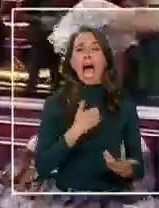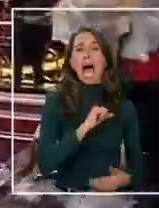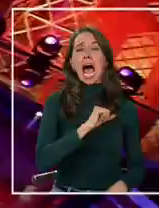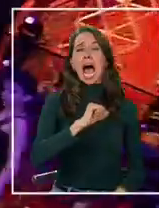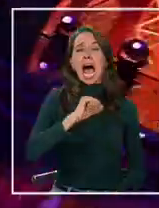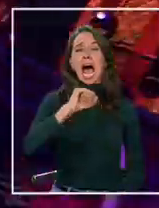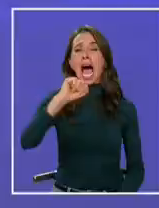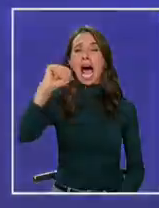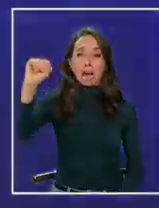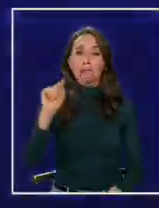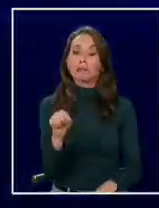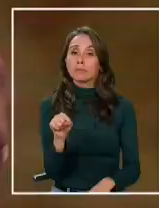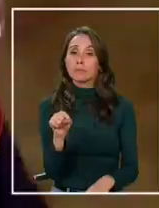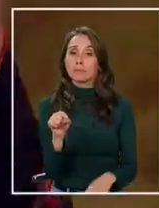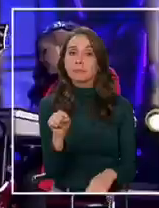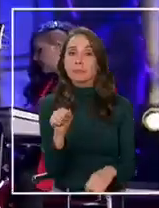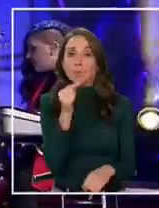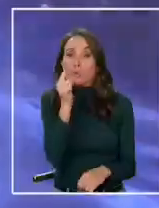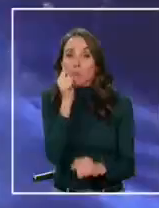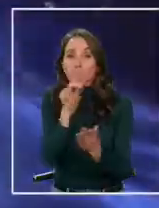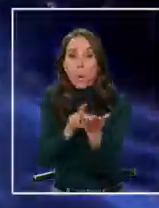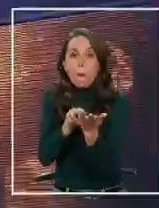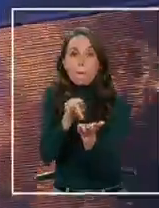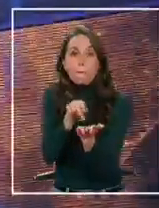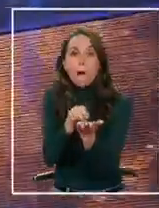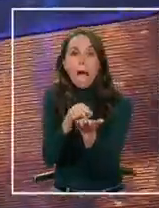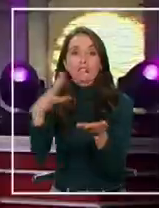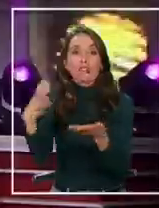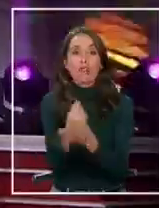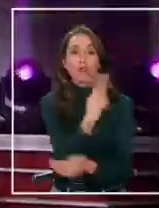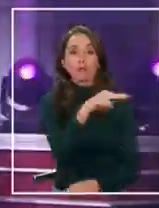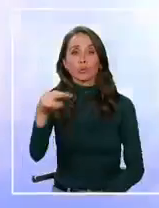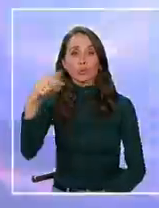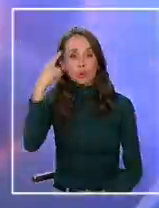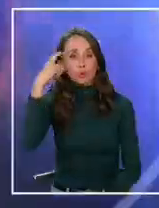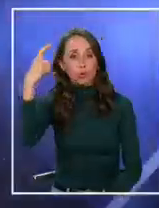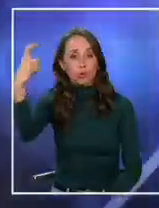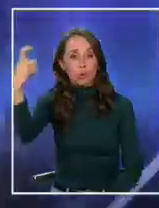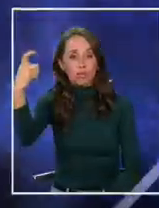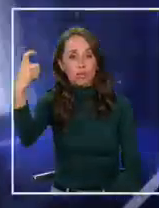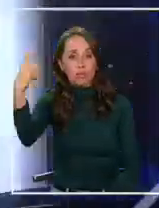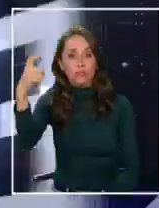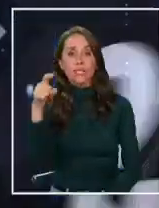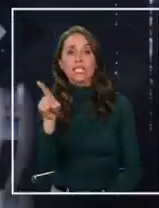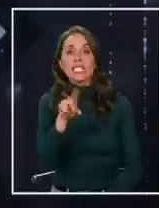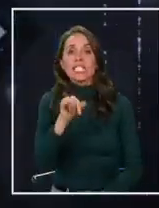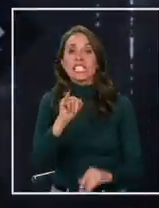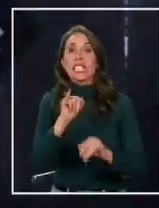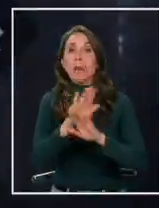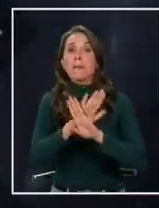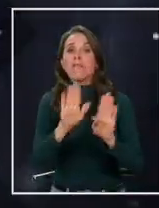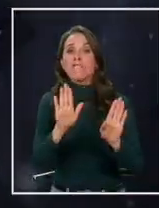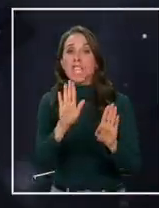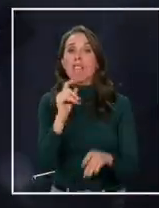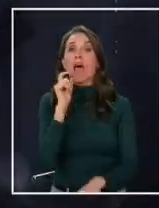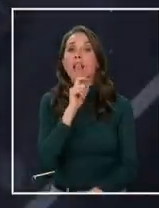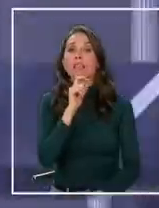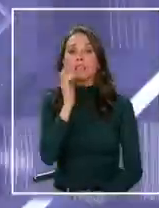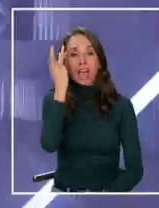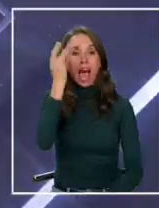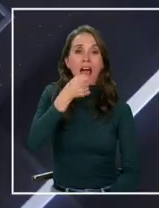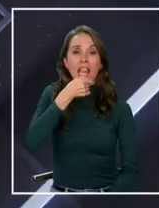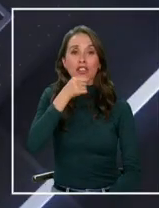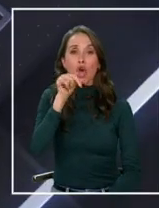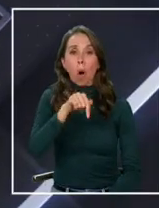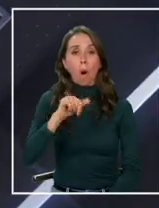ceder solo están a un paso de sus sueños semifinales talento rojo